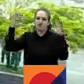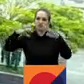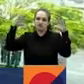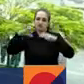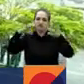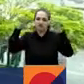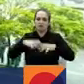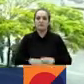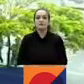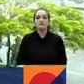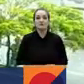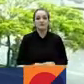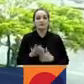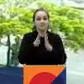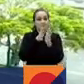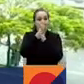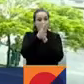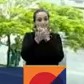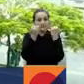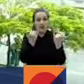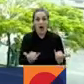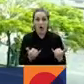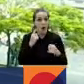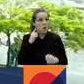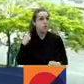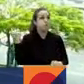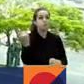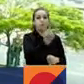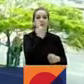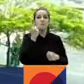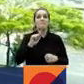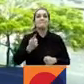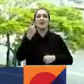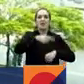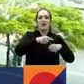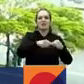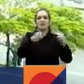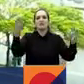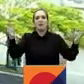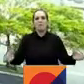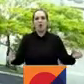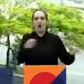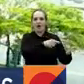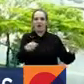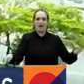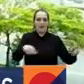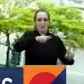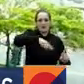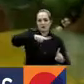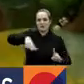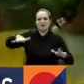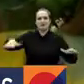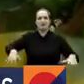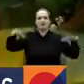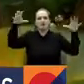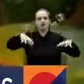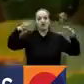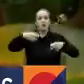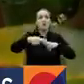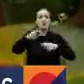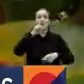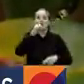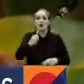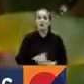medidas dado que nos encontramos en la presencia de la primera temporada de lluvias y se espera se incrementen en las próximas horas.